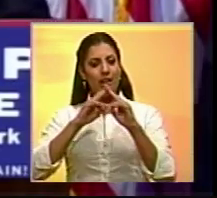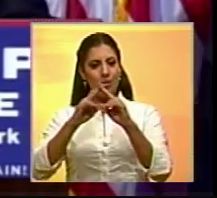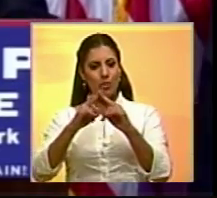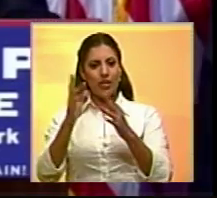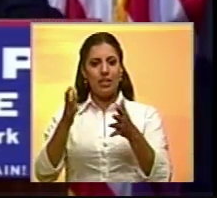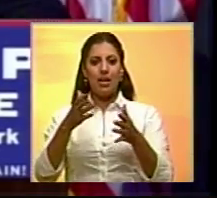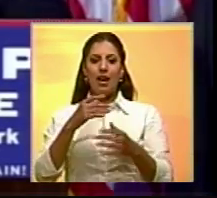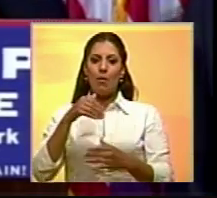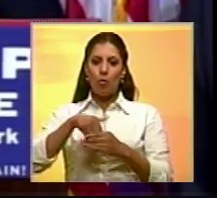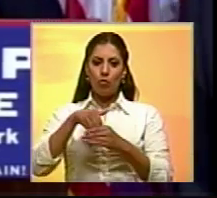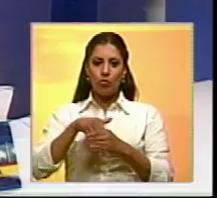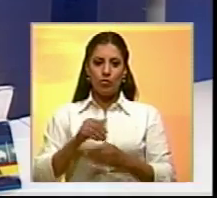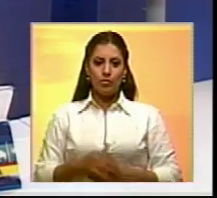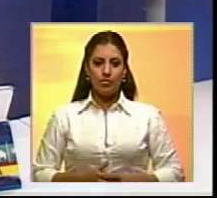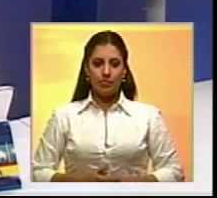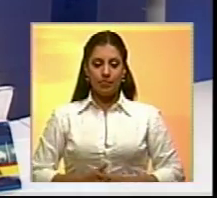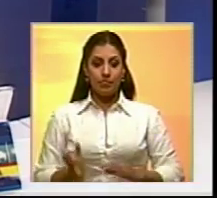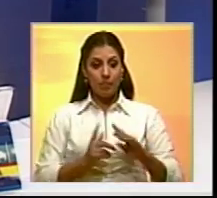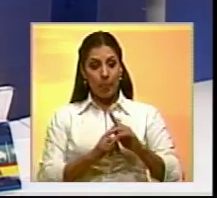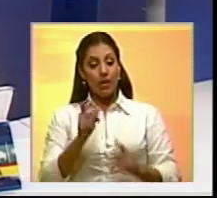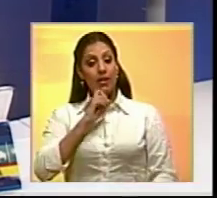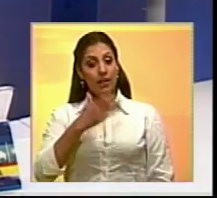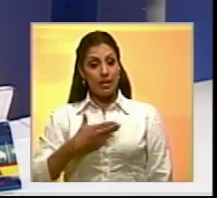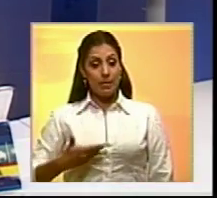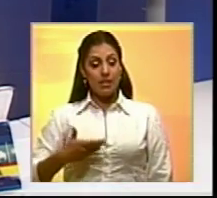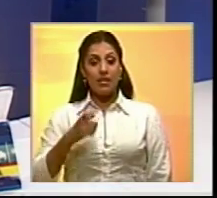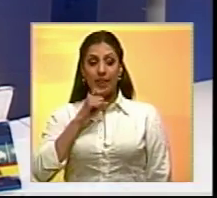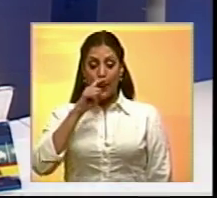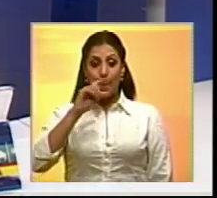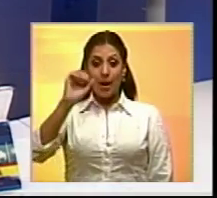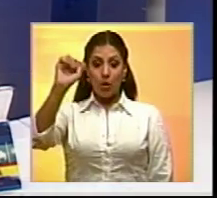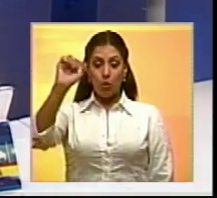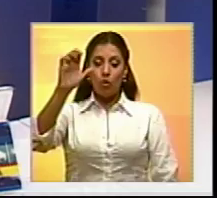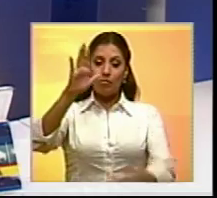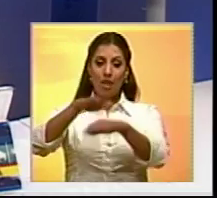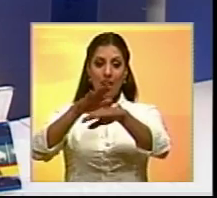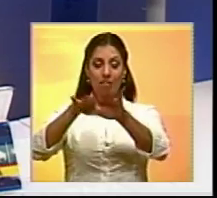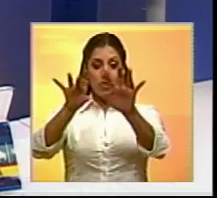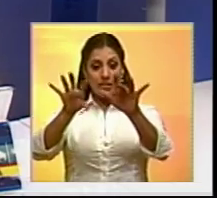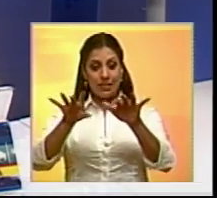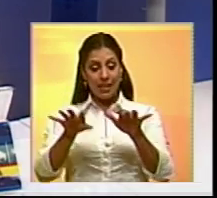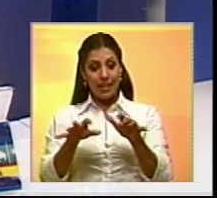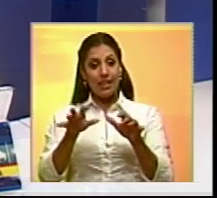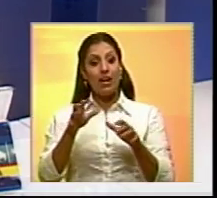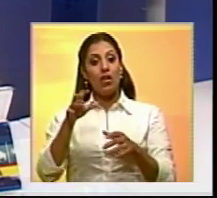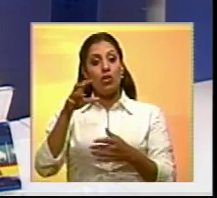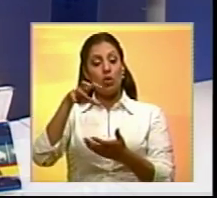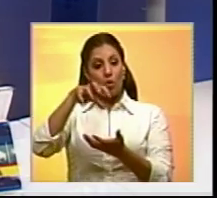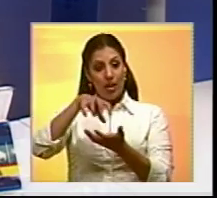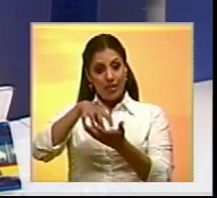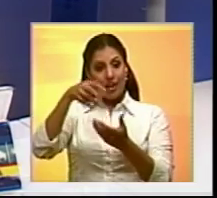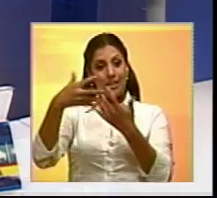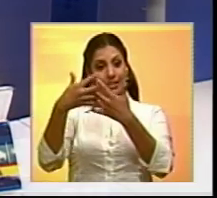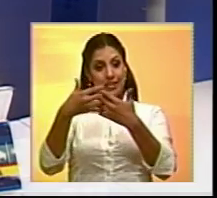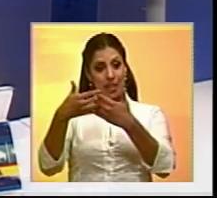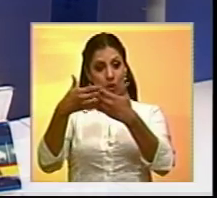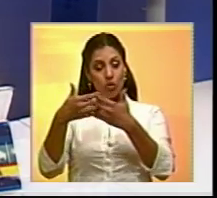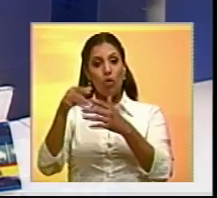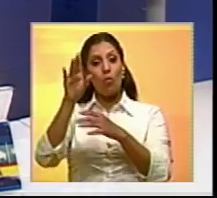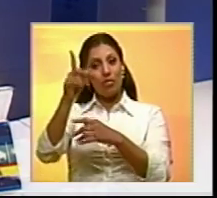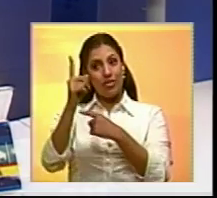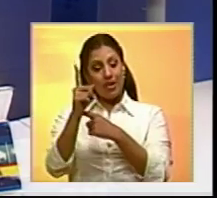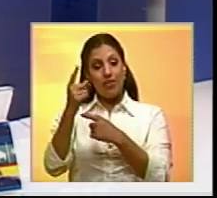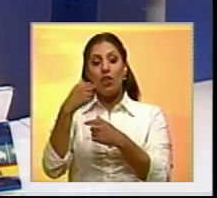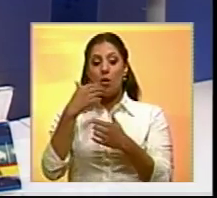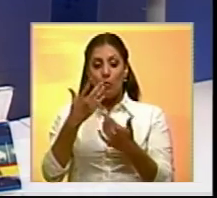resultados electorales. El presidente de la República, Nicolás Maduro, solicitó al secretario de Estado de los Estados Unidos, John Kerry, dejar